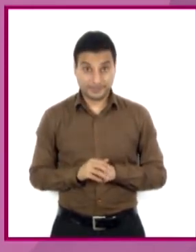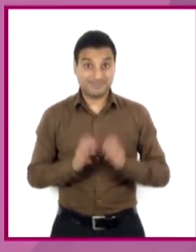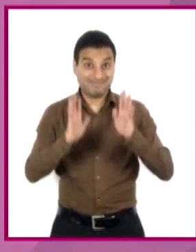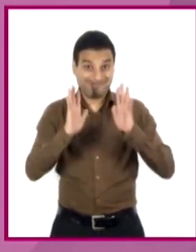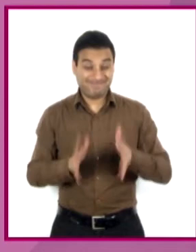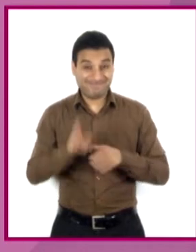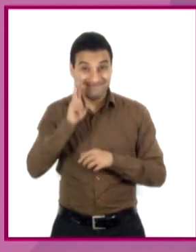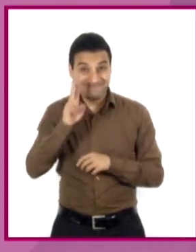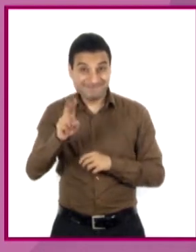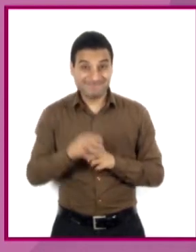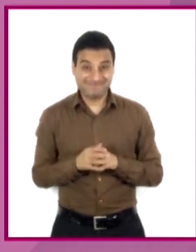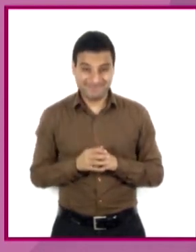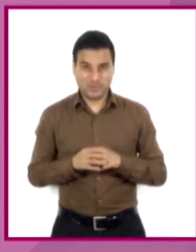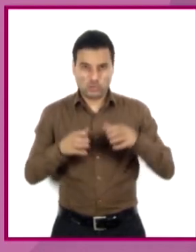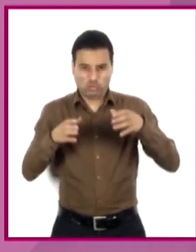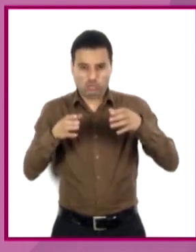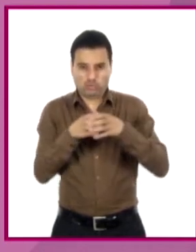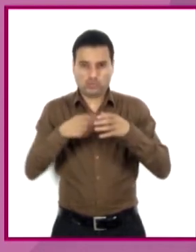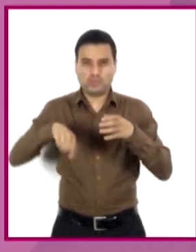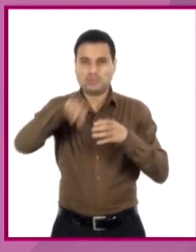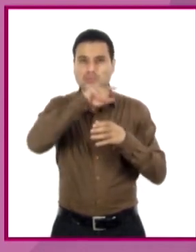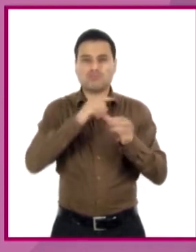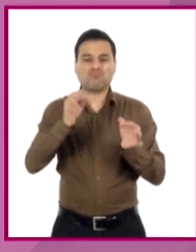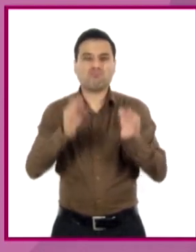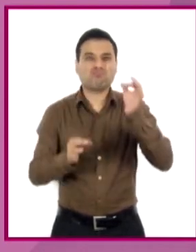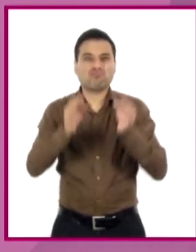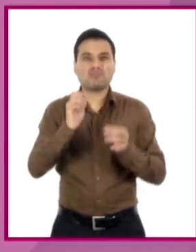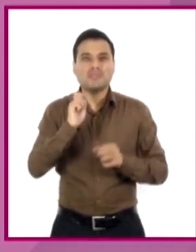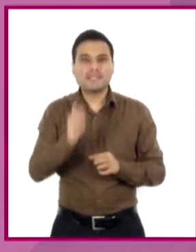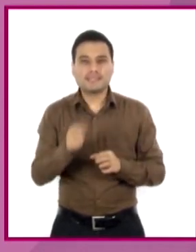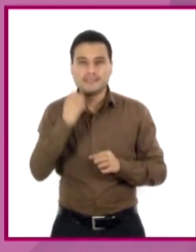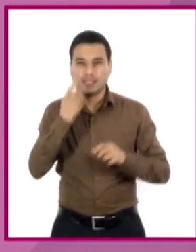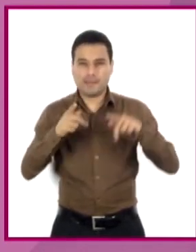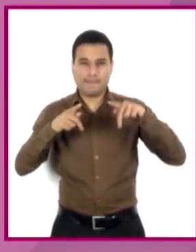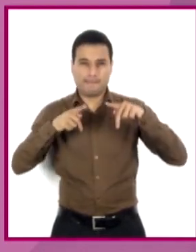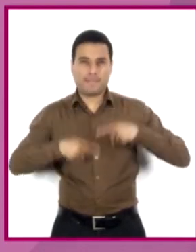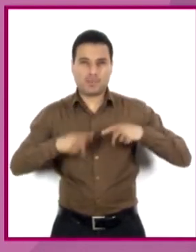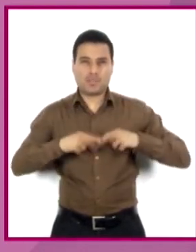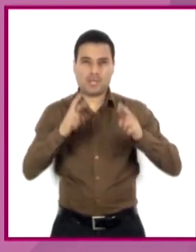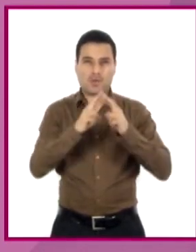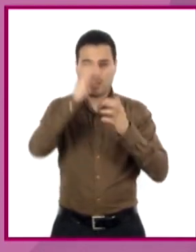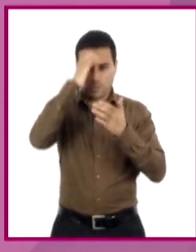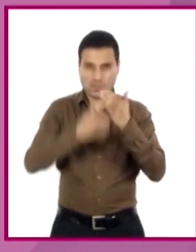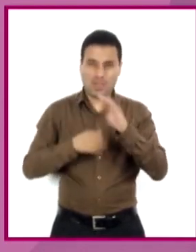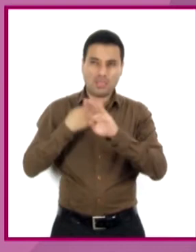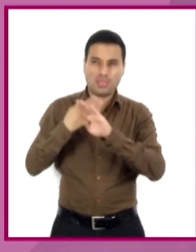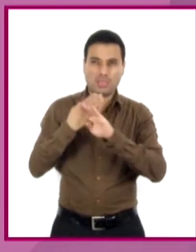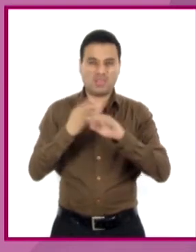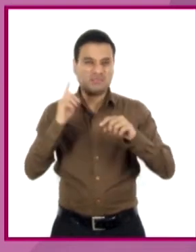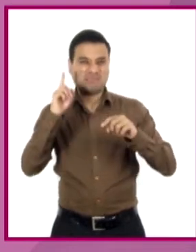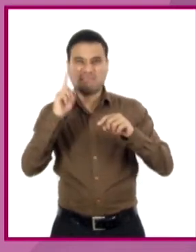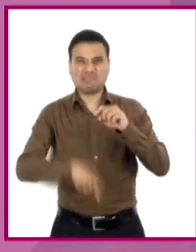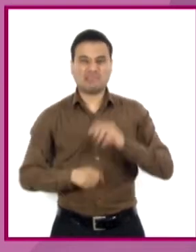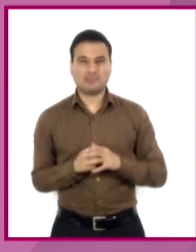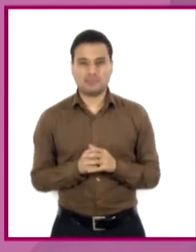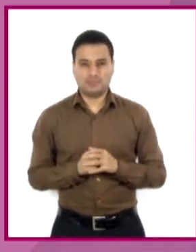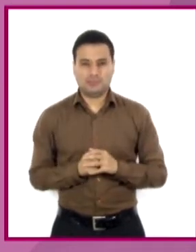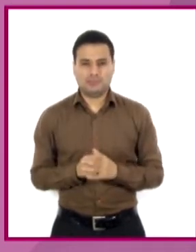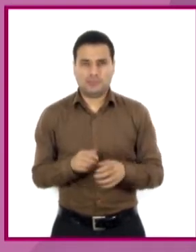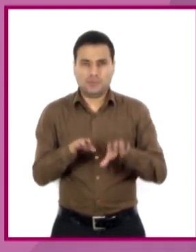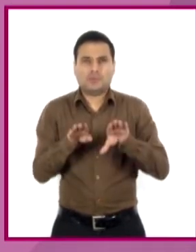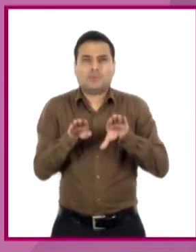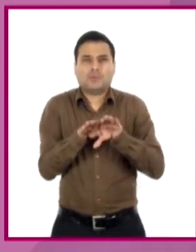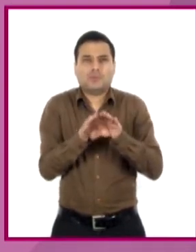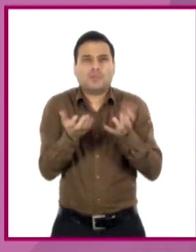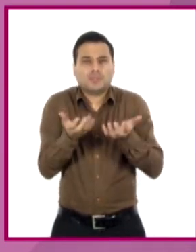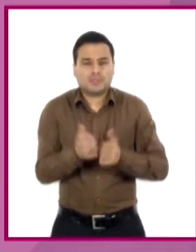la Inquisición tuvo como objetivo acabar con la herejía. Pero, ¿qué medios utilizó para evitar la difusión de las ideas ilustradas en